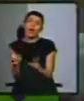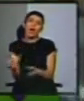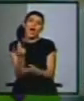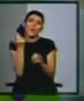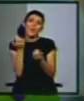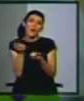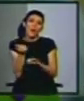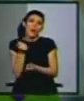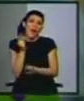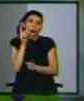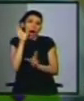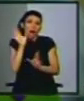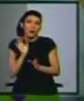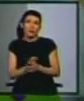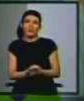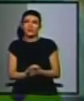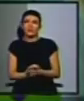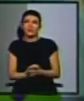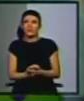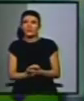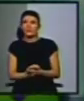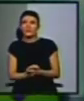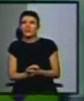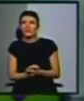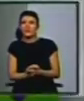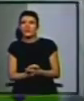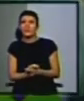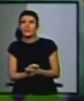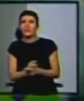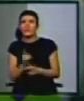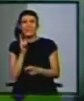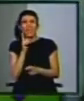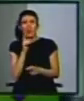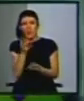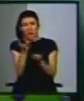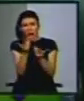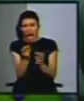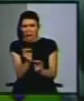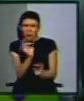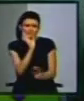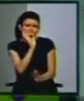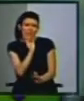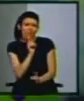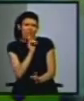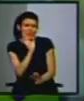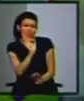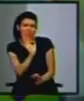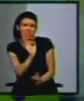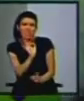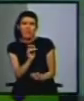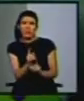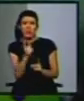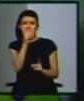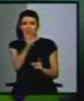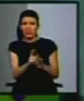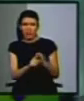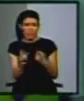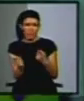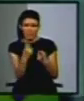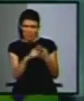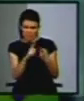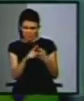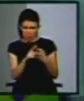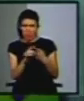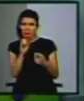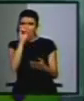algo. Un cálculo afinadísimo. Una persona que, punto uno,